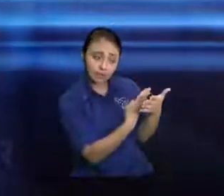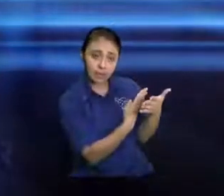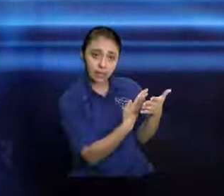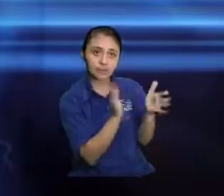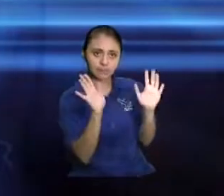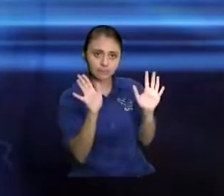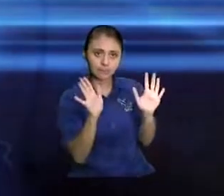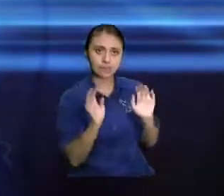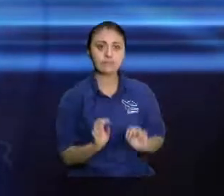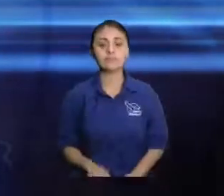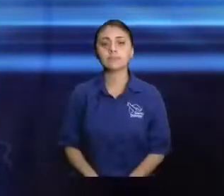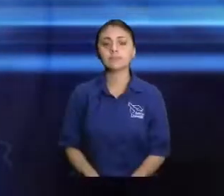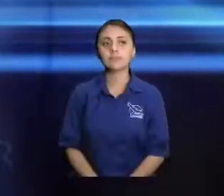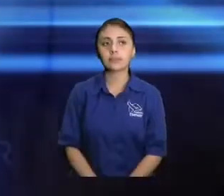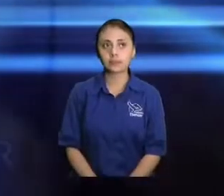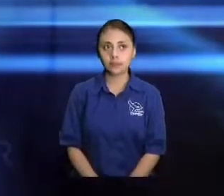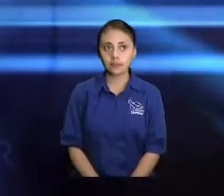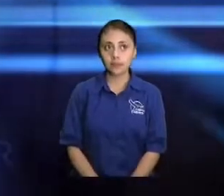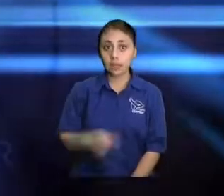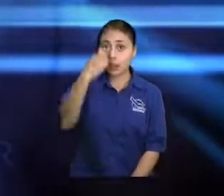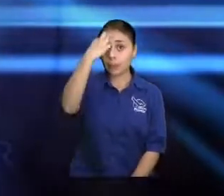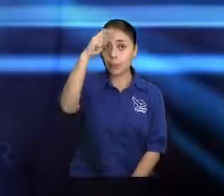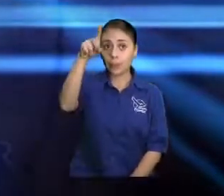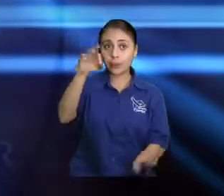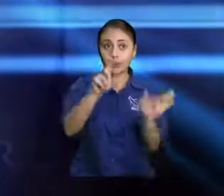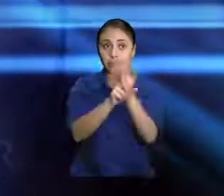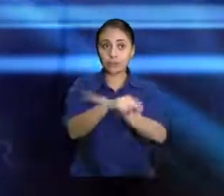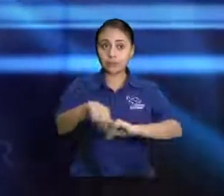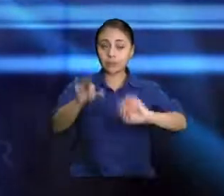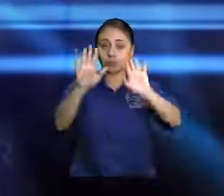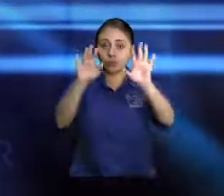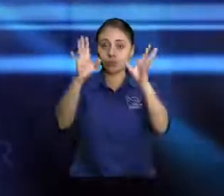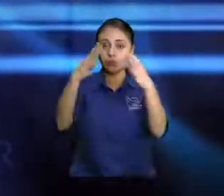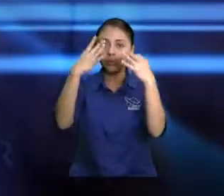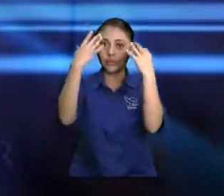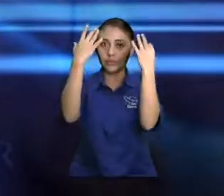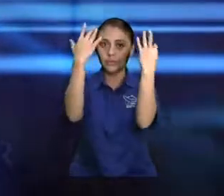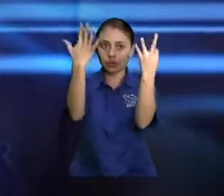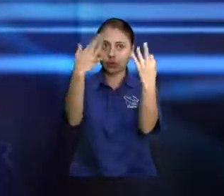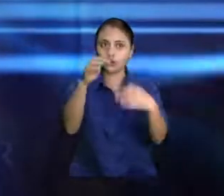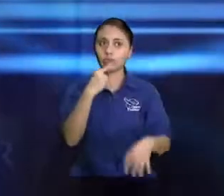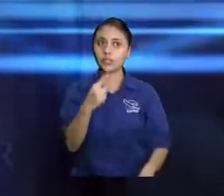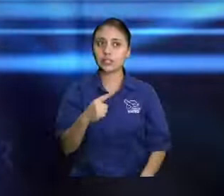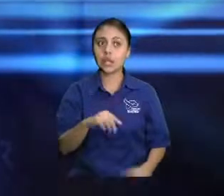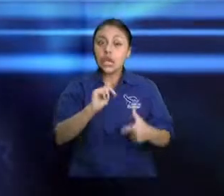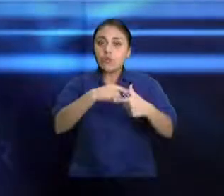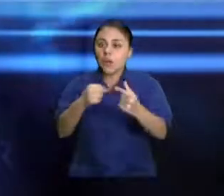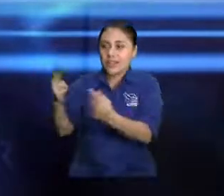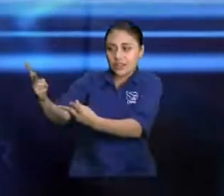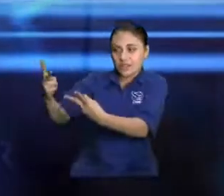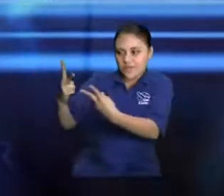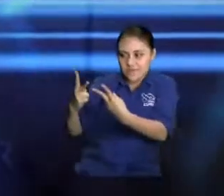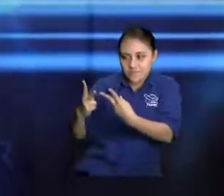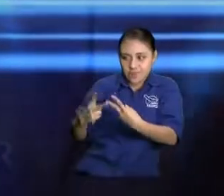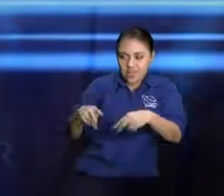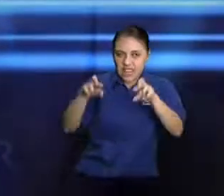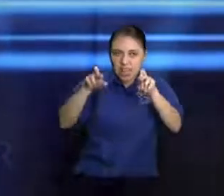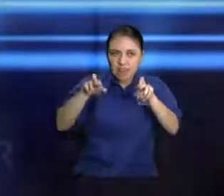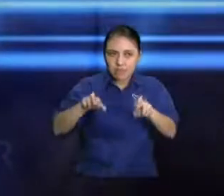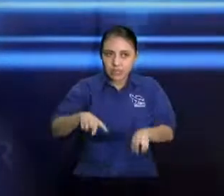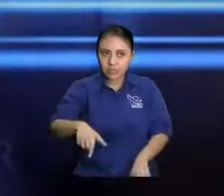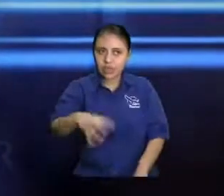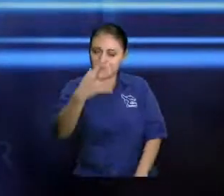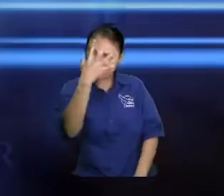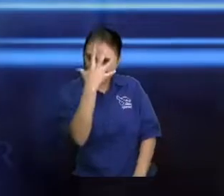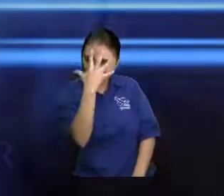pues. Fíjese, pues, cuando aparece el menosprecio. Cuando viene el impío, viene también el